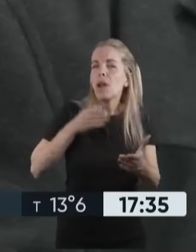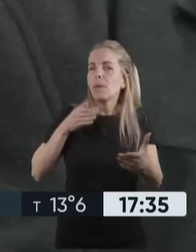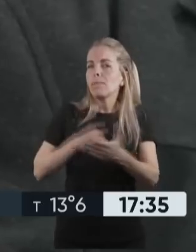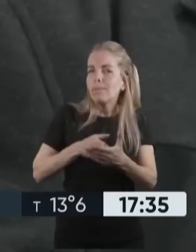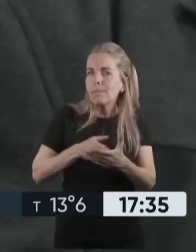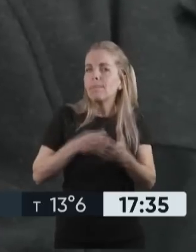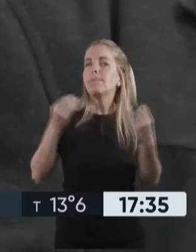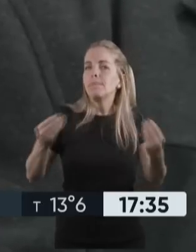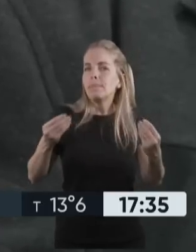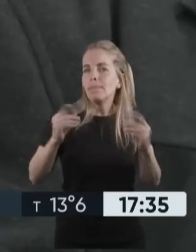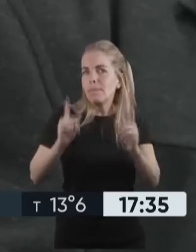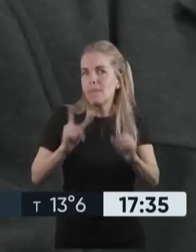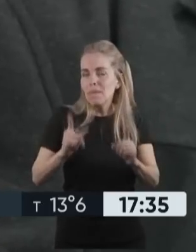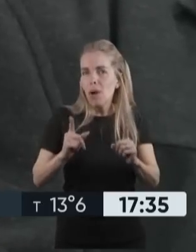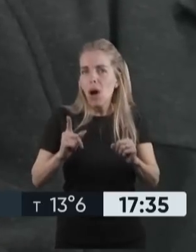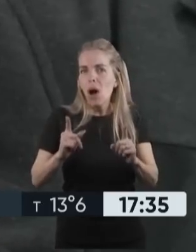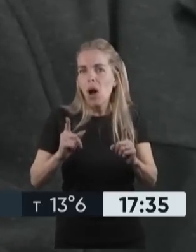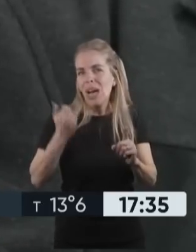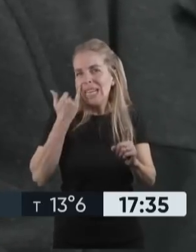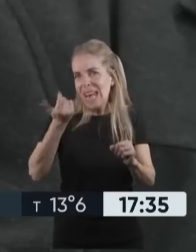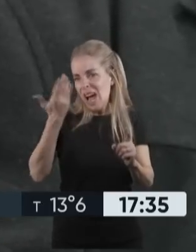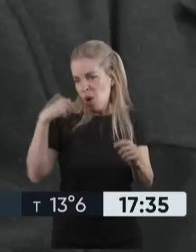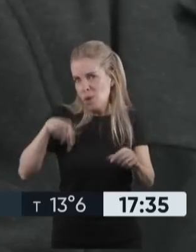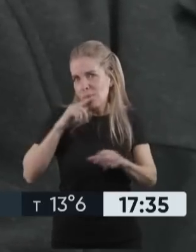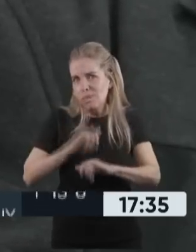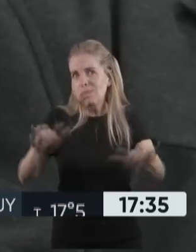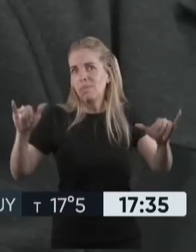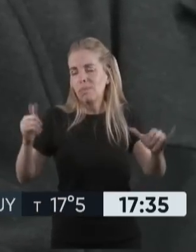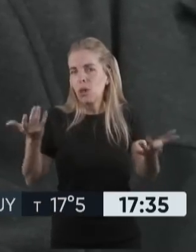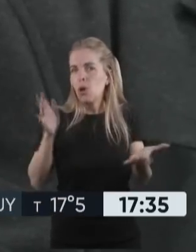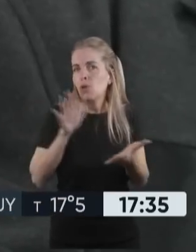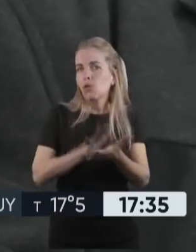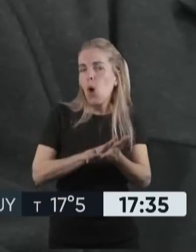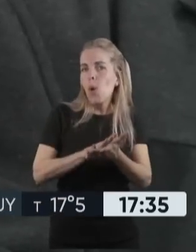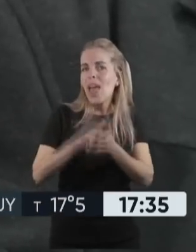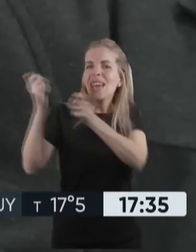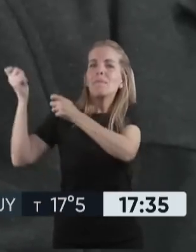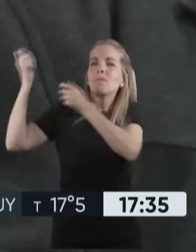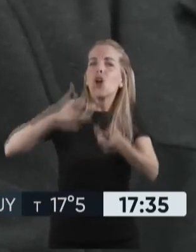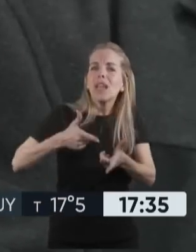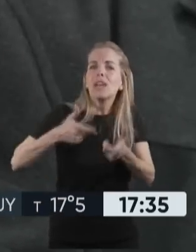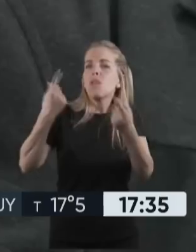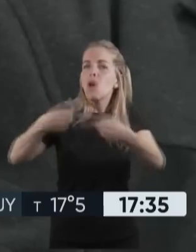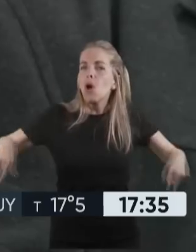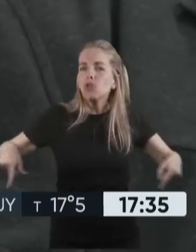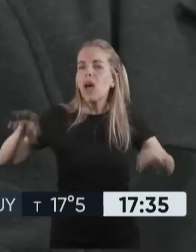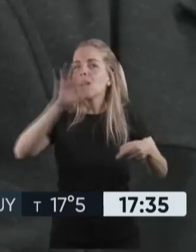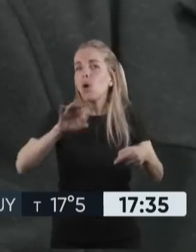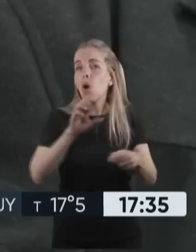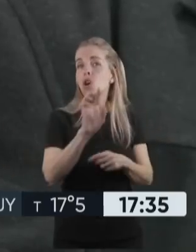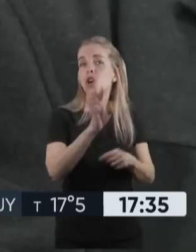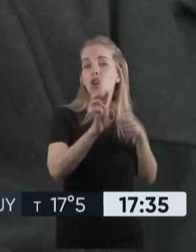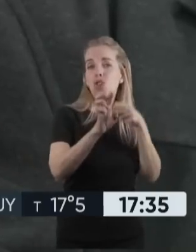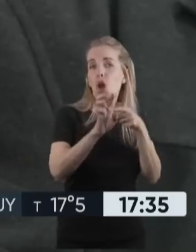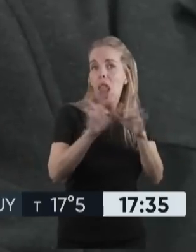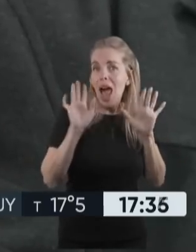restrictivas como las que se mencionaron hoy en relación a importaciones o a uso del dólar,